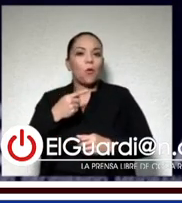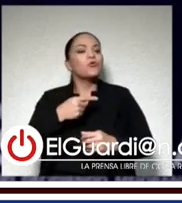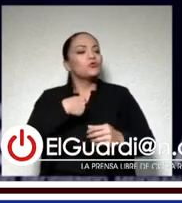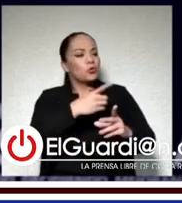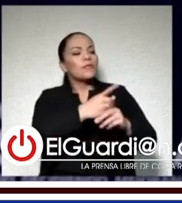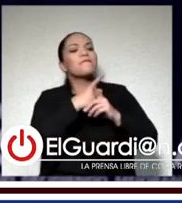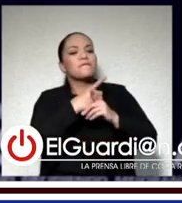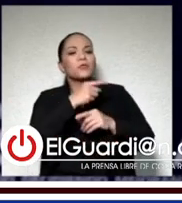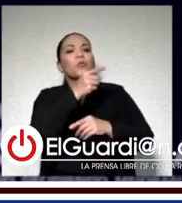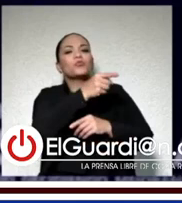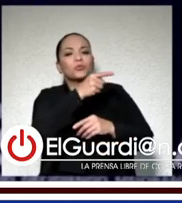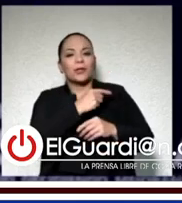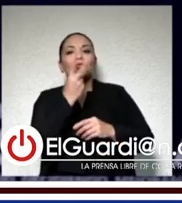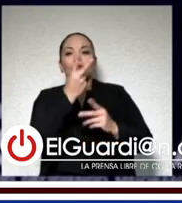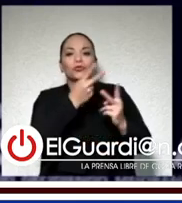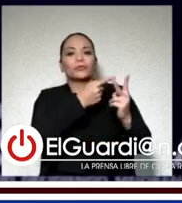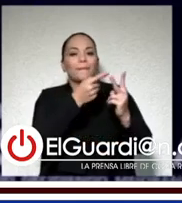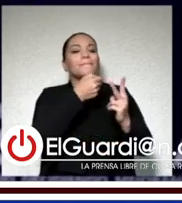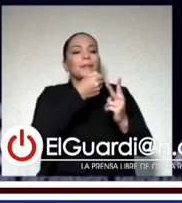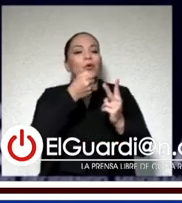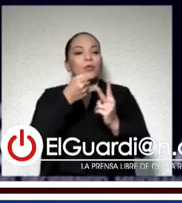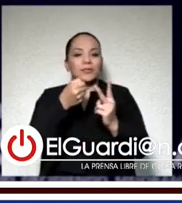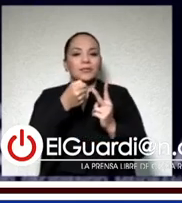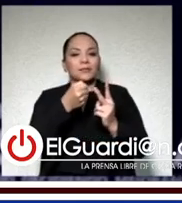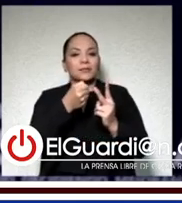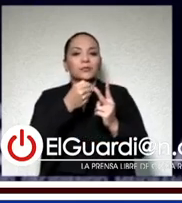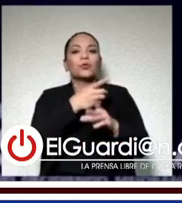estos 2 periodistas.